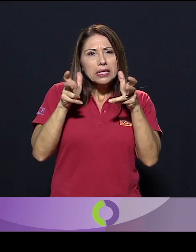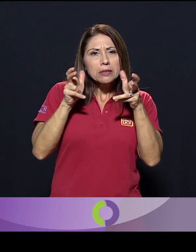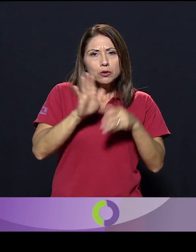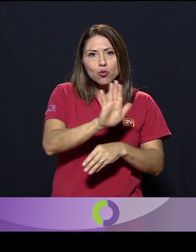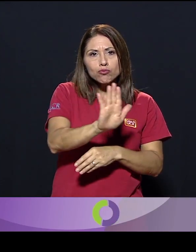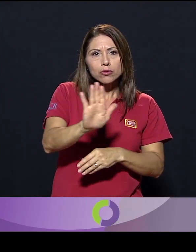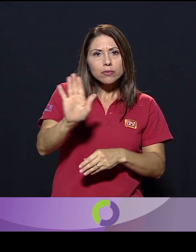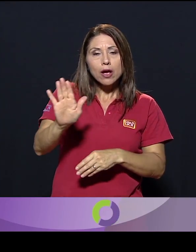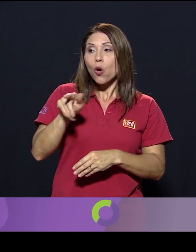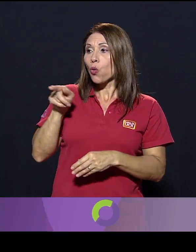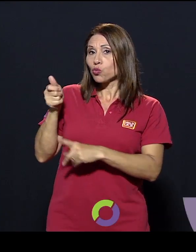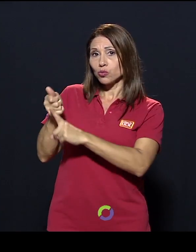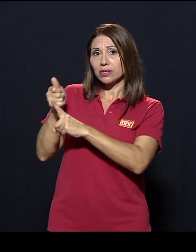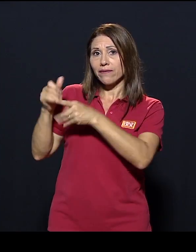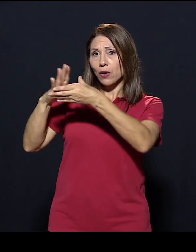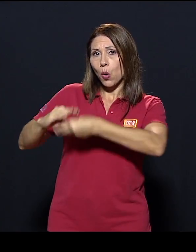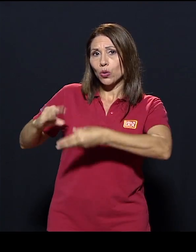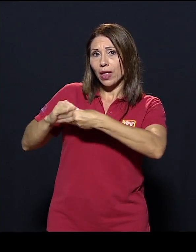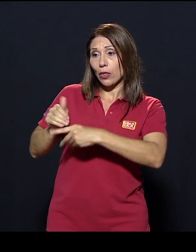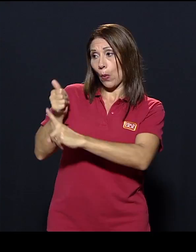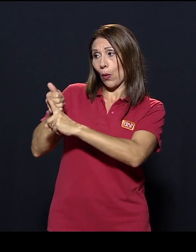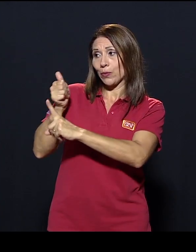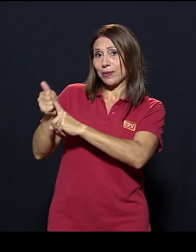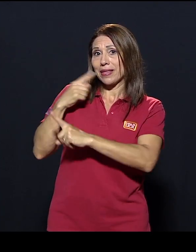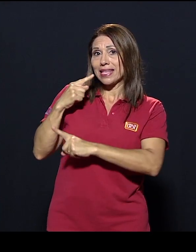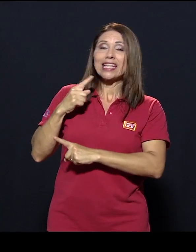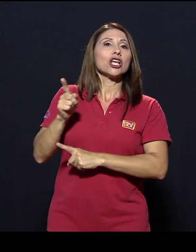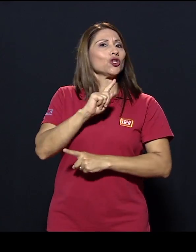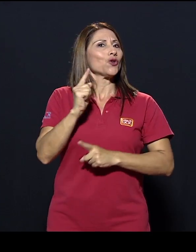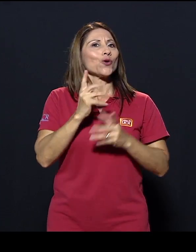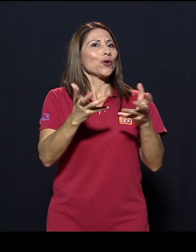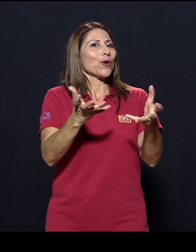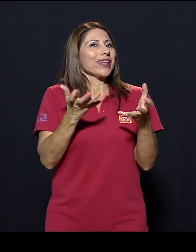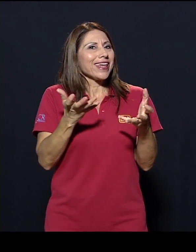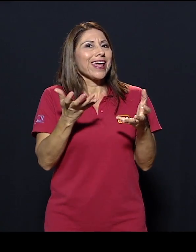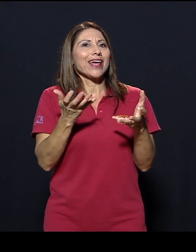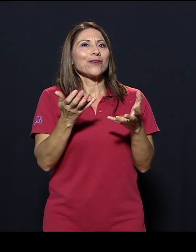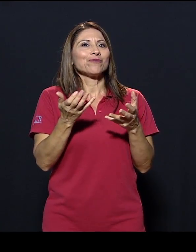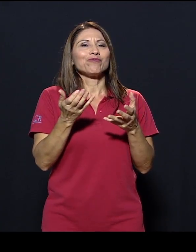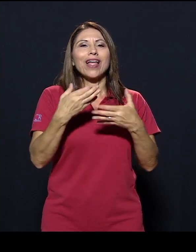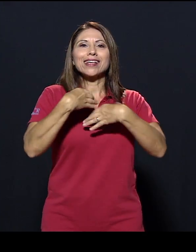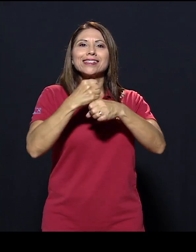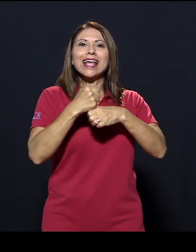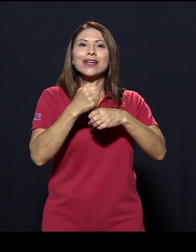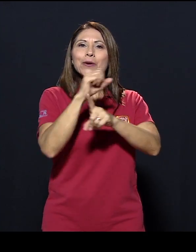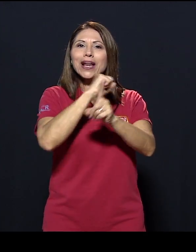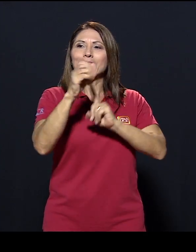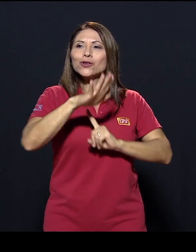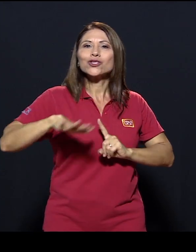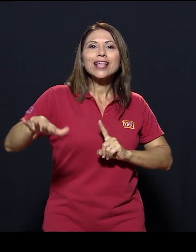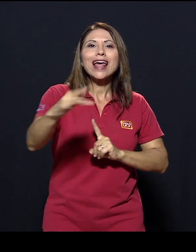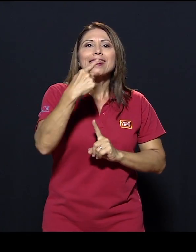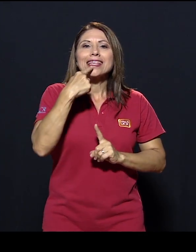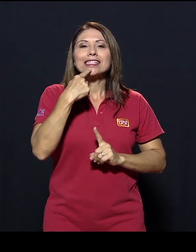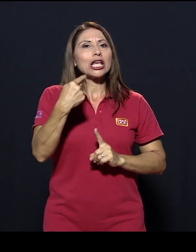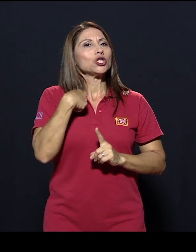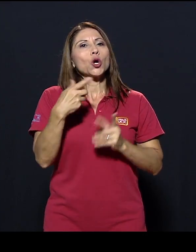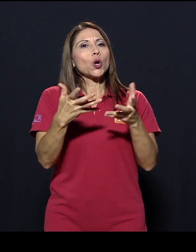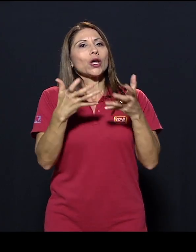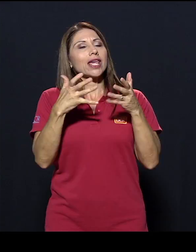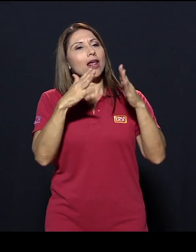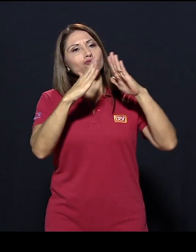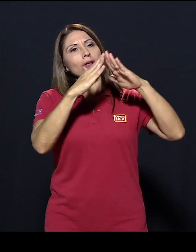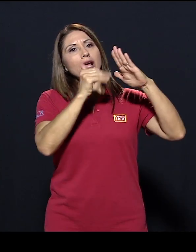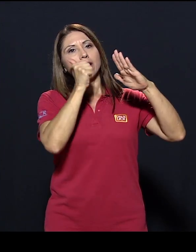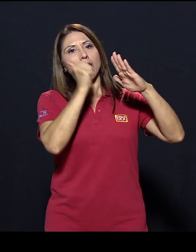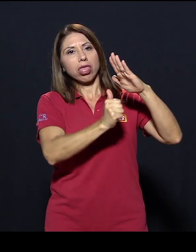nos estabas comentando un poco, bueno, cómo vos misma te dijiste, no, yo no quiero ser ese reflejo que tiene la sociedad, yo no quiero ser la que